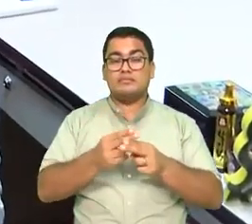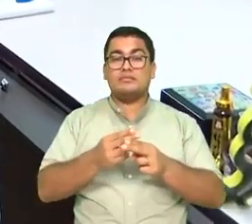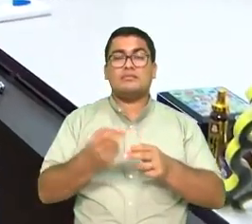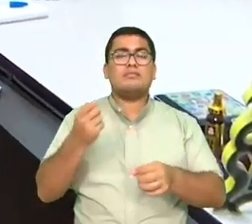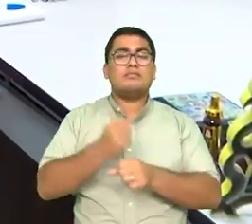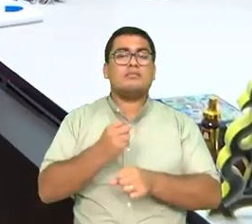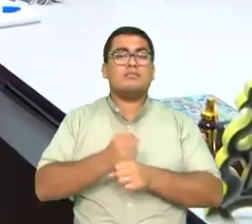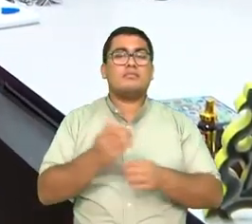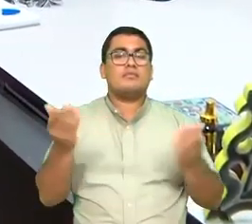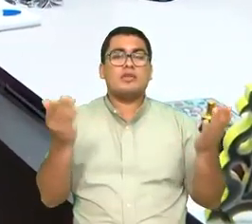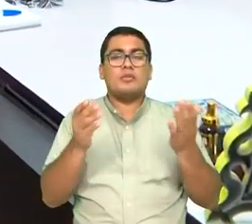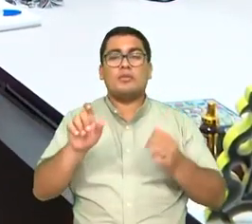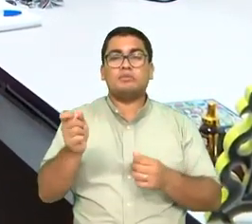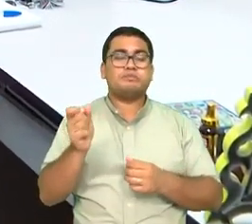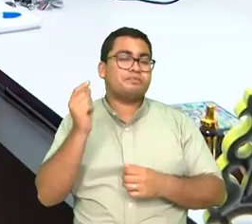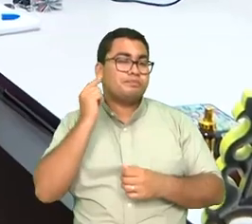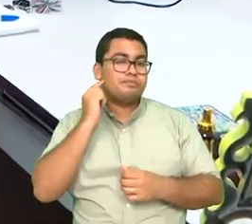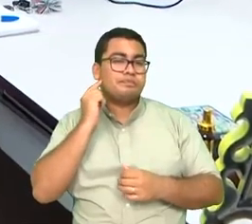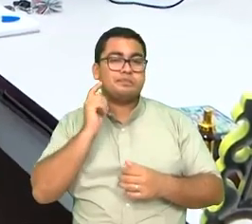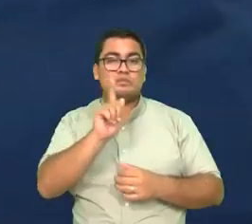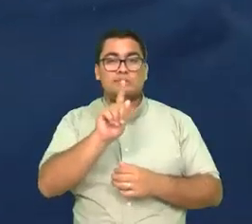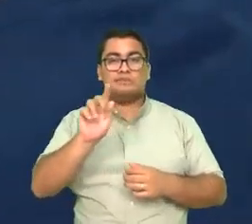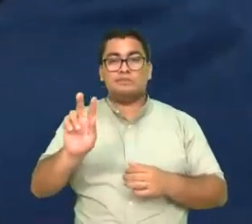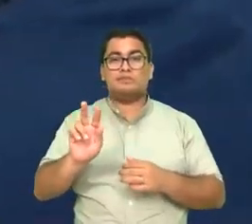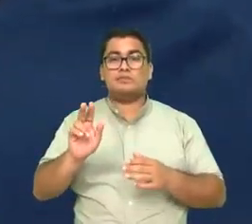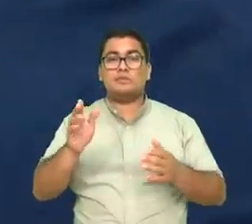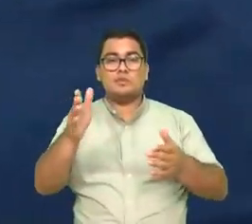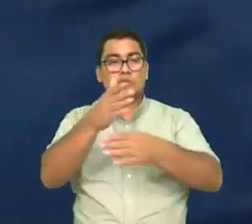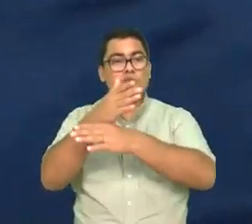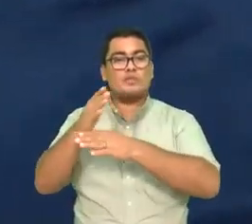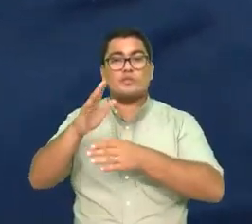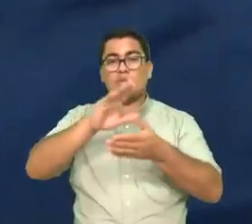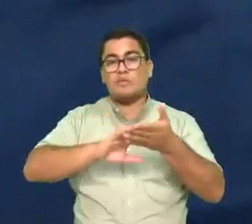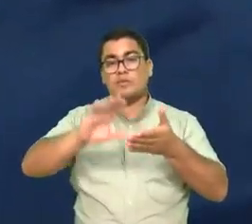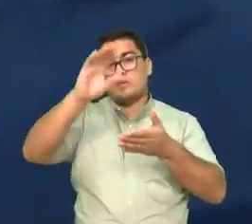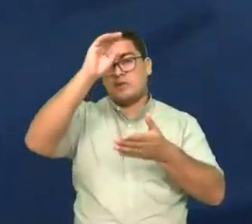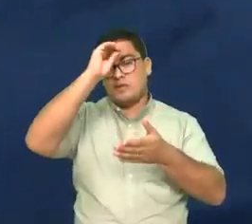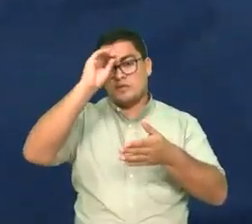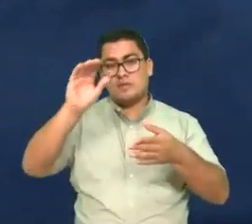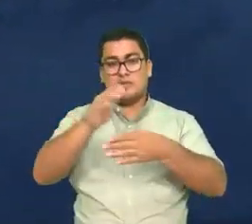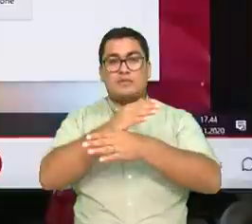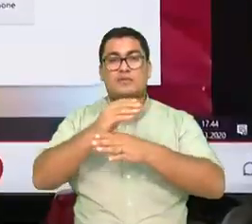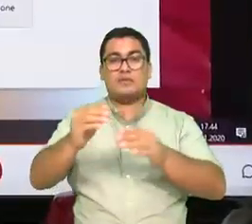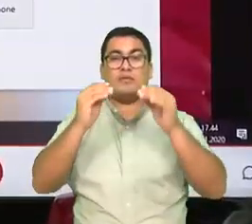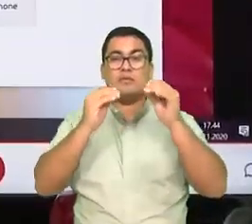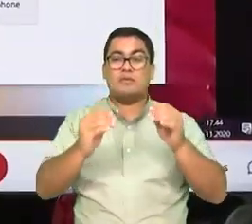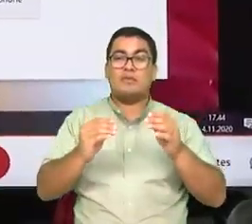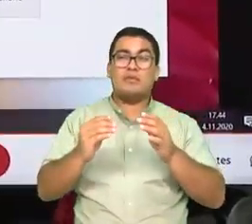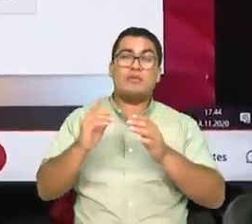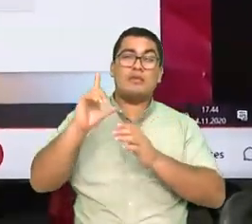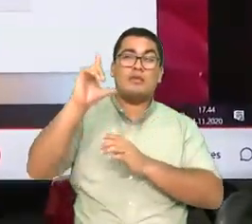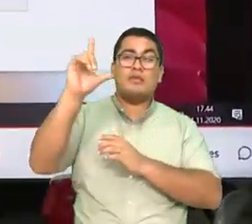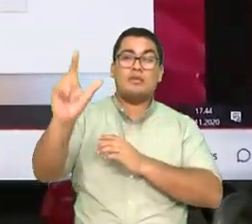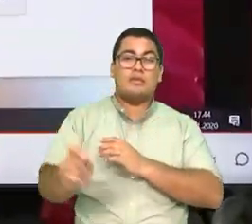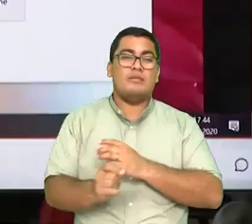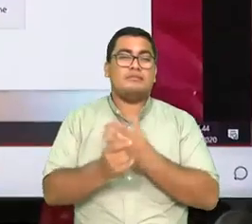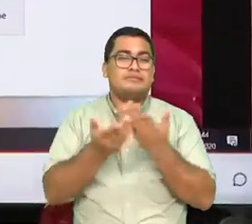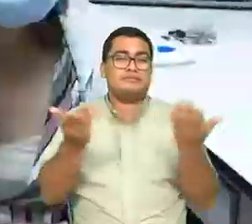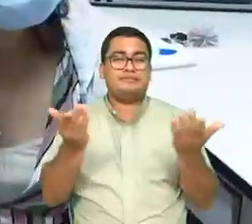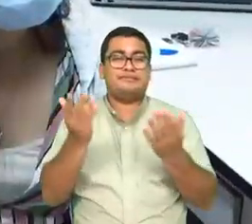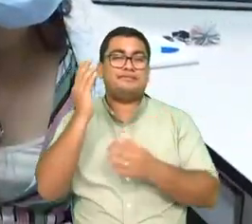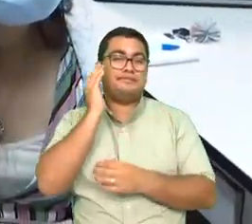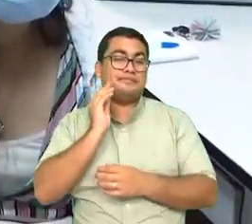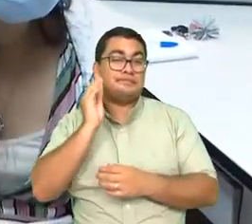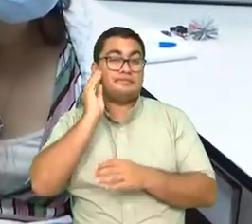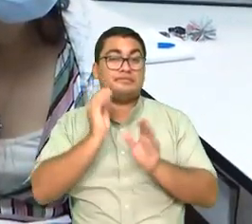de la Radio y la Televisión como Recursos de Aprendizaje en Modalidades de Educación a Distancia, que fue impartido por